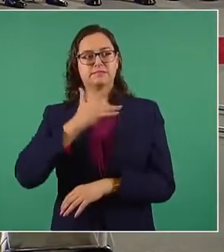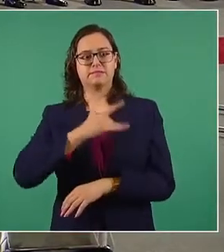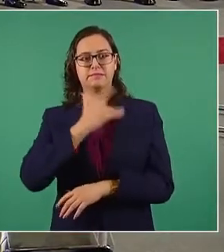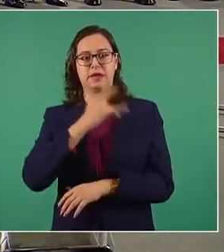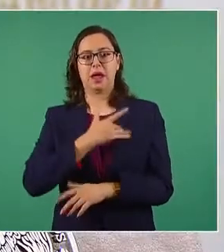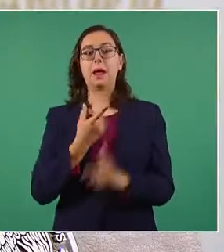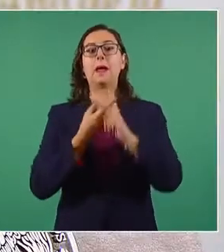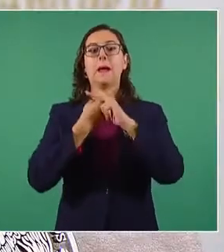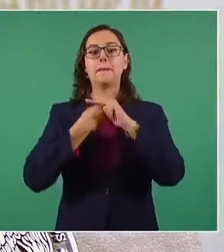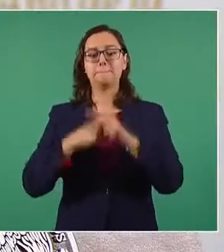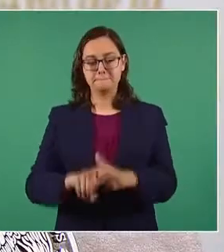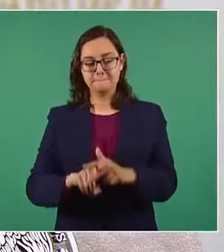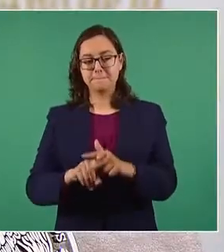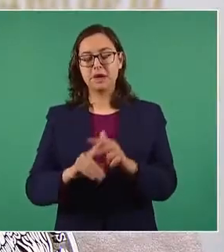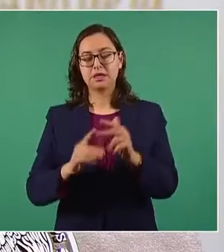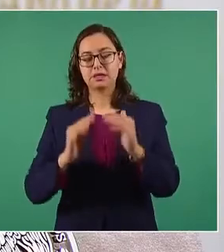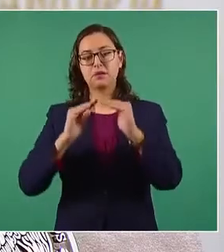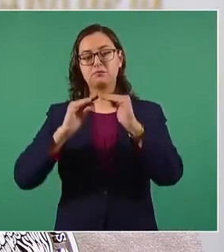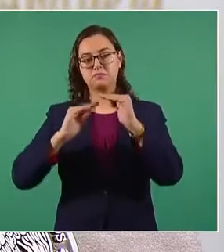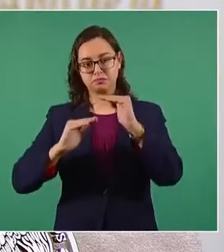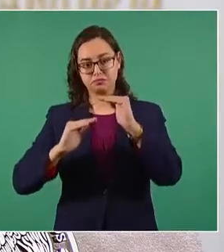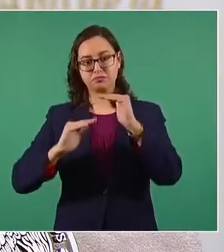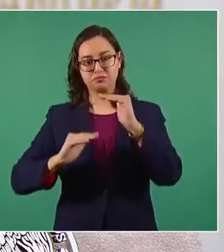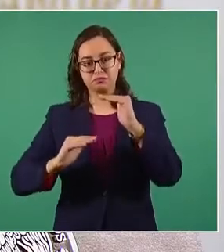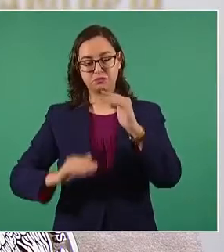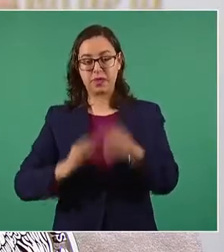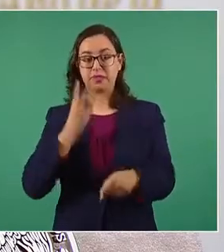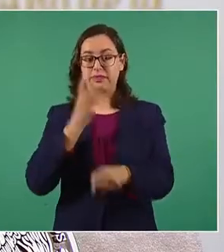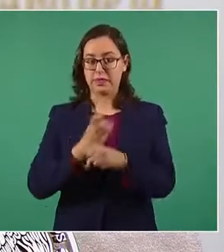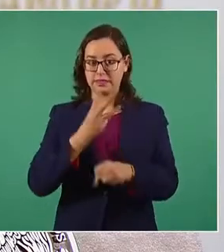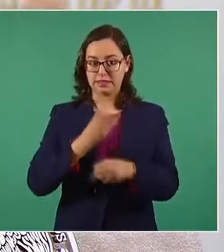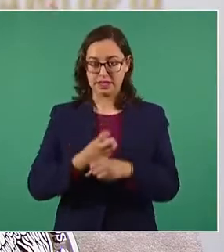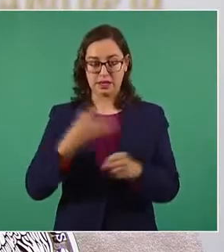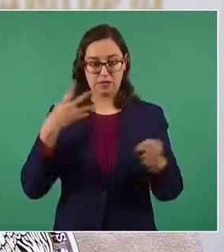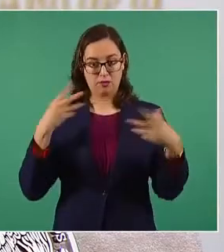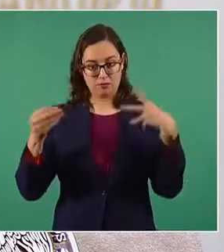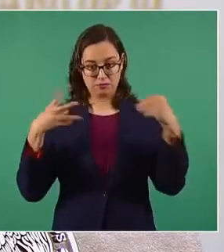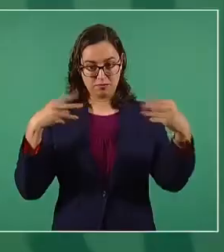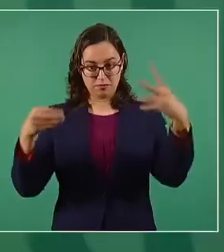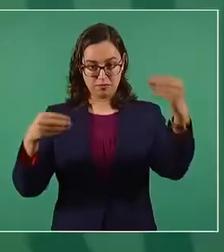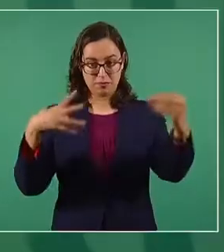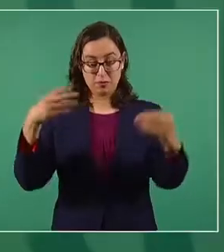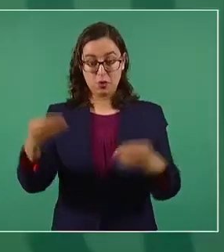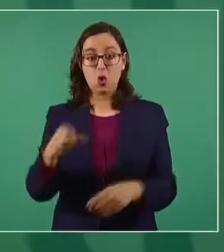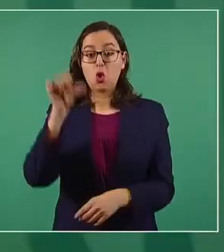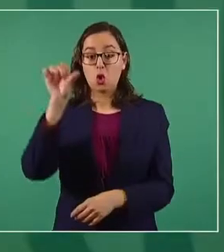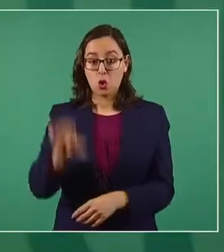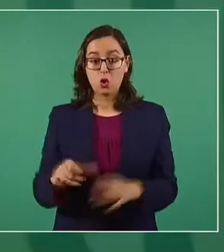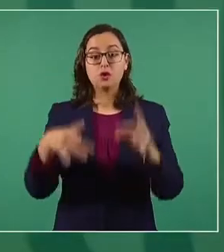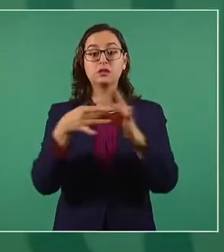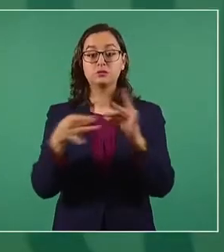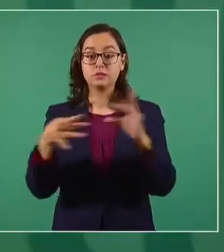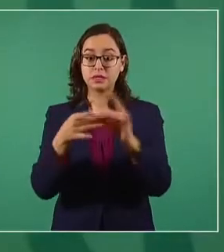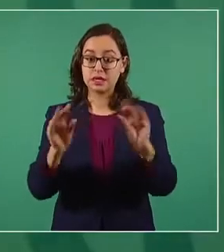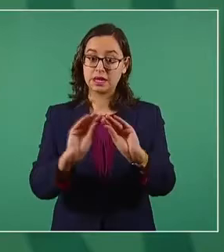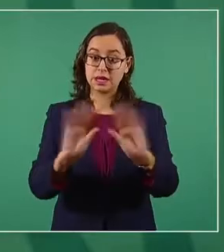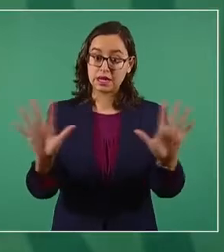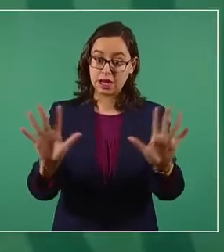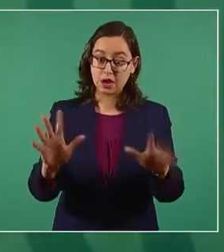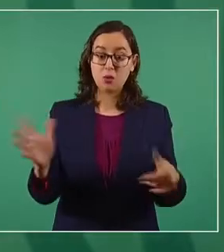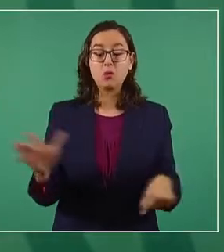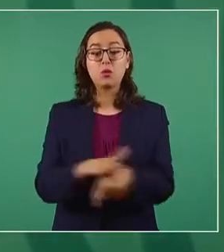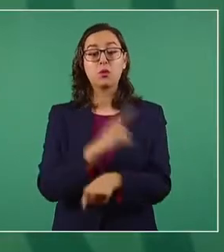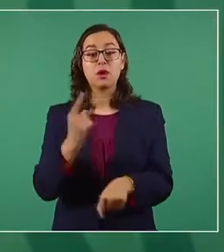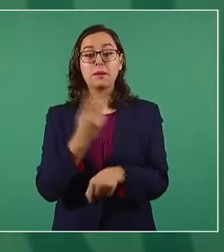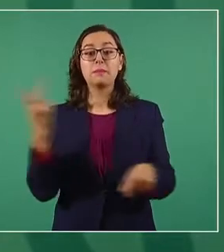de una tendencia de descenso de la tercera ola. Hoy he decidido explicarlo con esa puntualidad porque desafortunadamente notamos